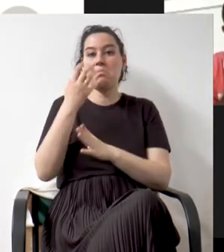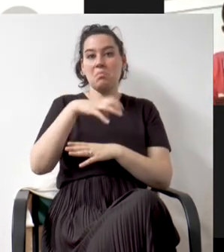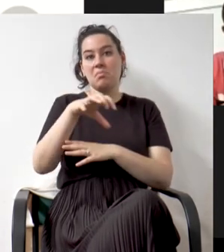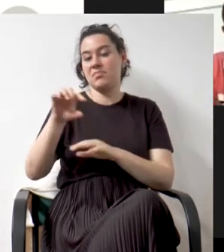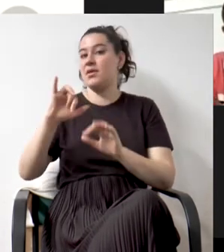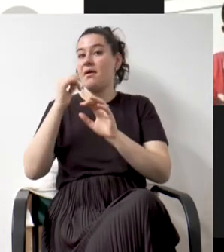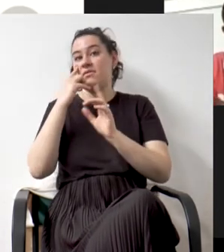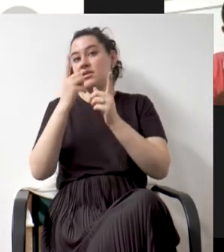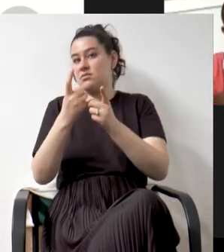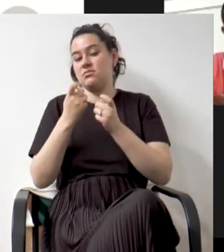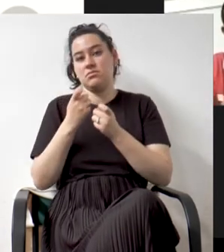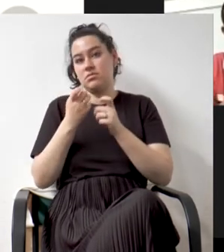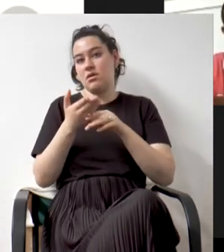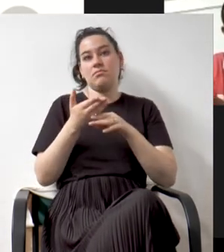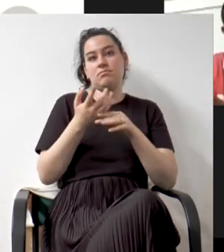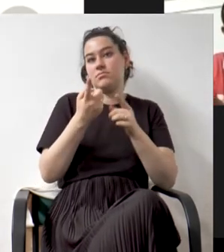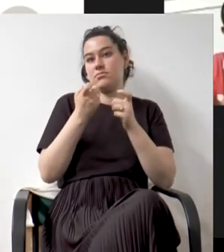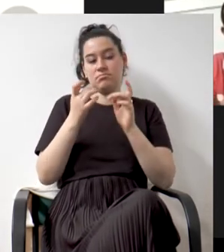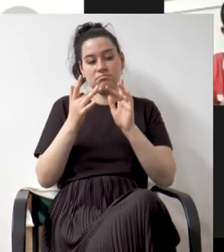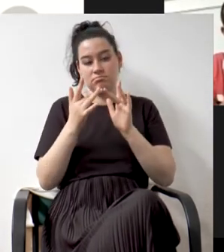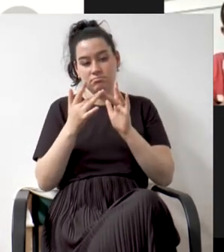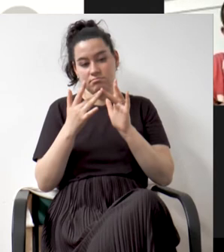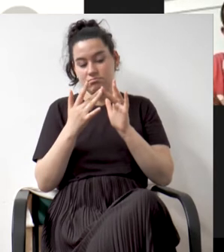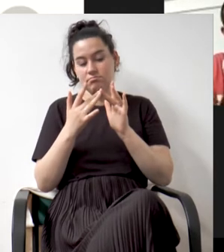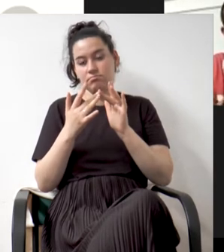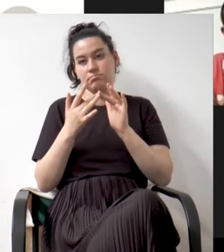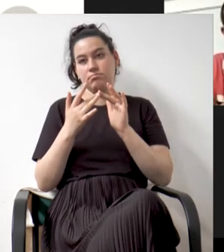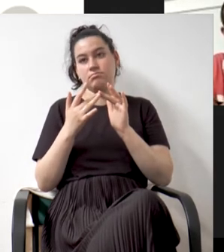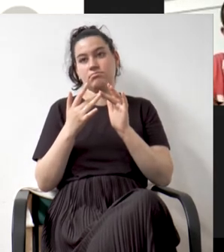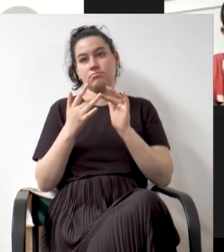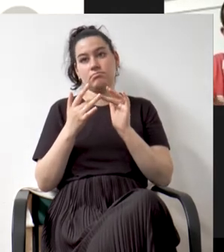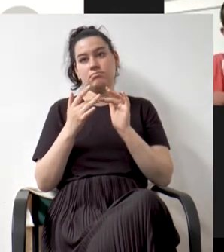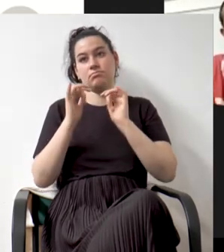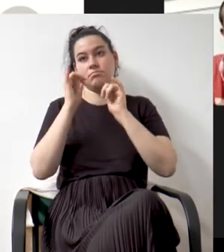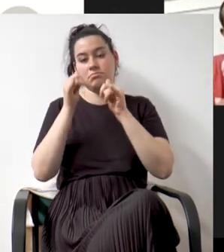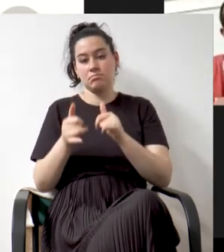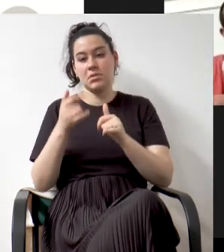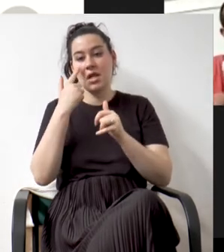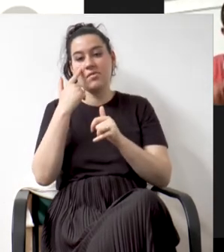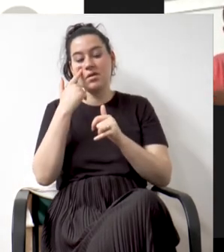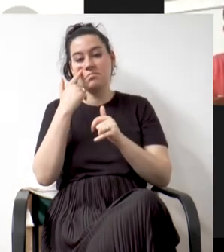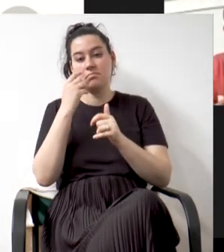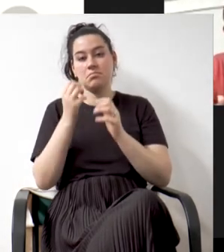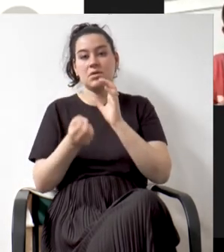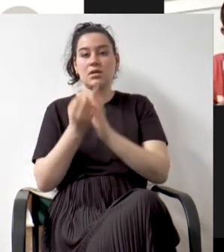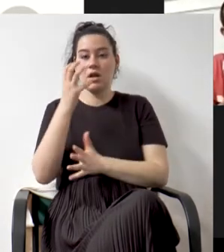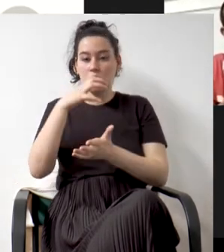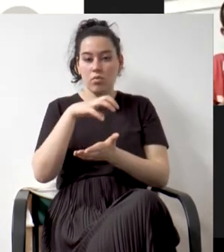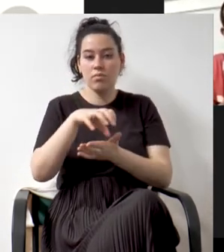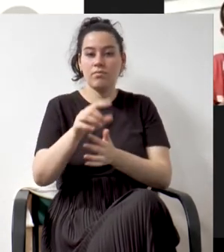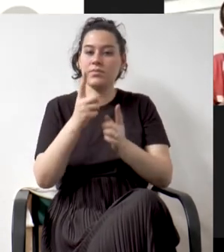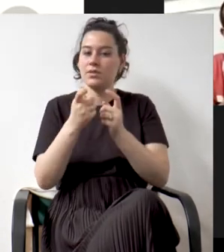necesariamente, y sobre todo por los cargos bajos que hay, y porque pensar un departamento implica